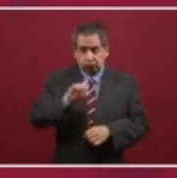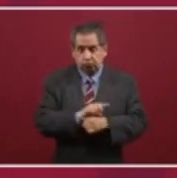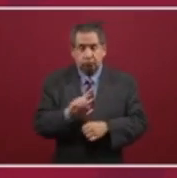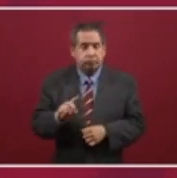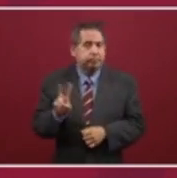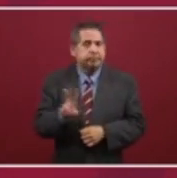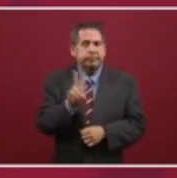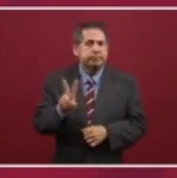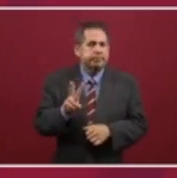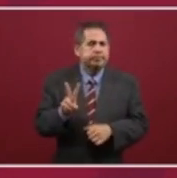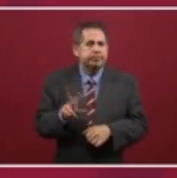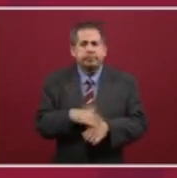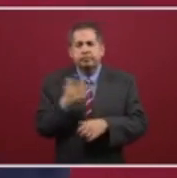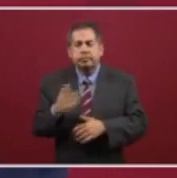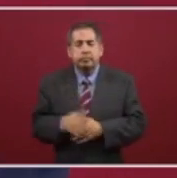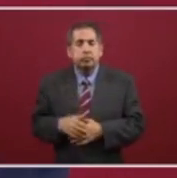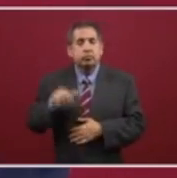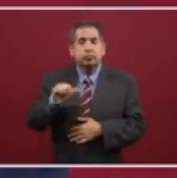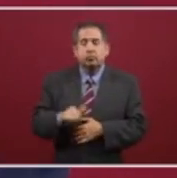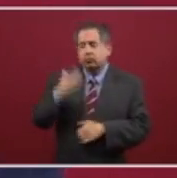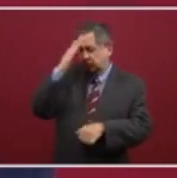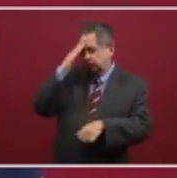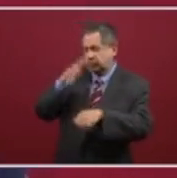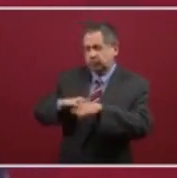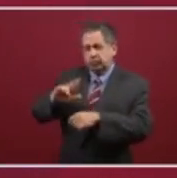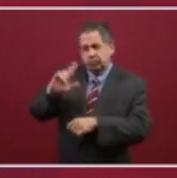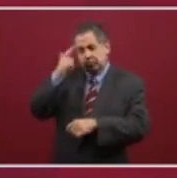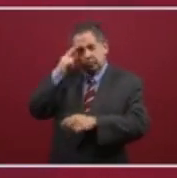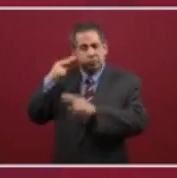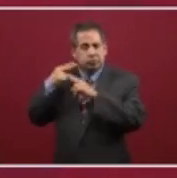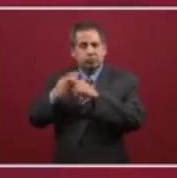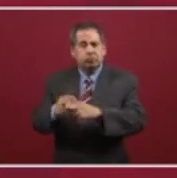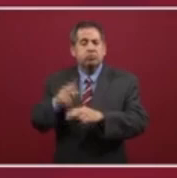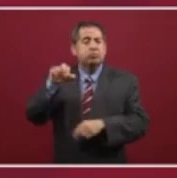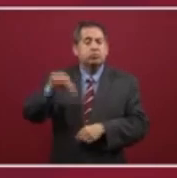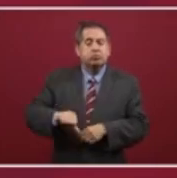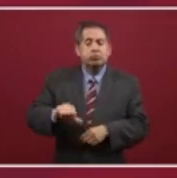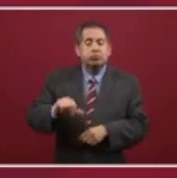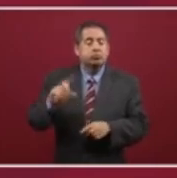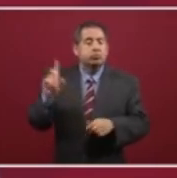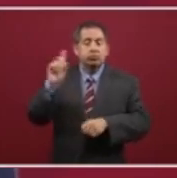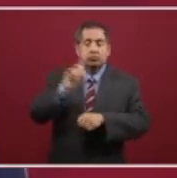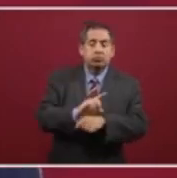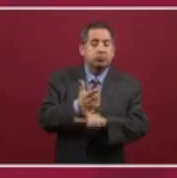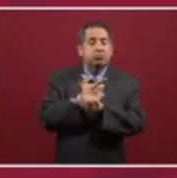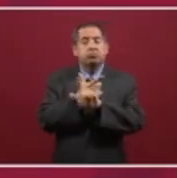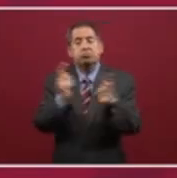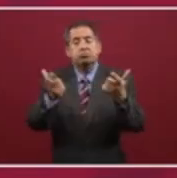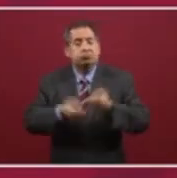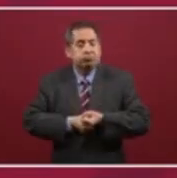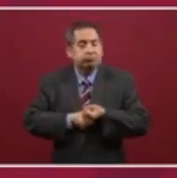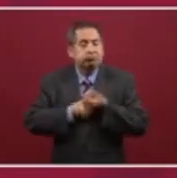porque hoy se conmemora el Día de la Libertad de Expresión,